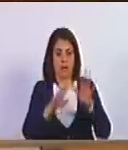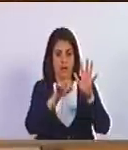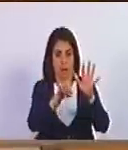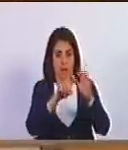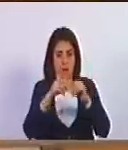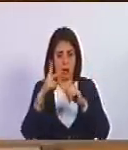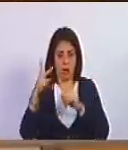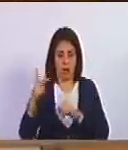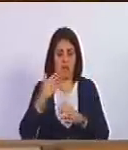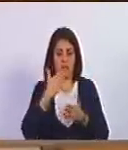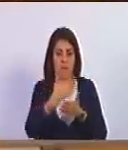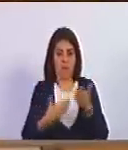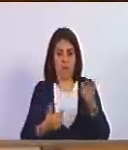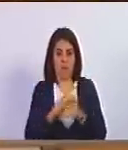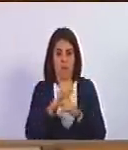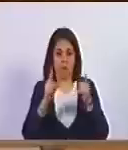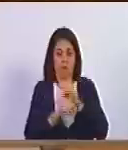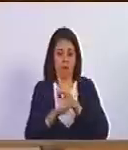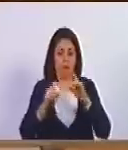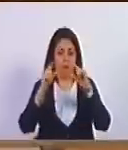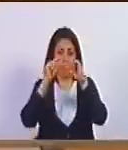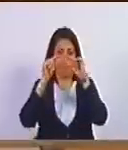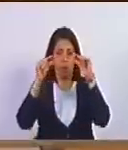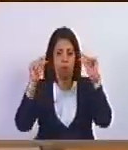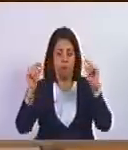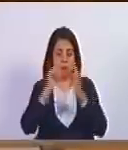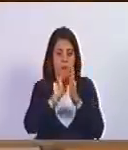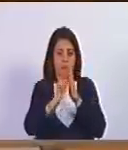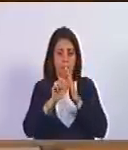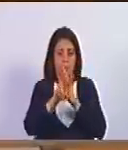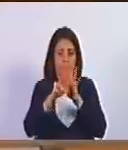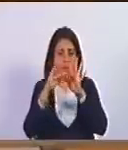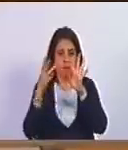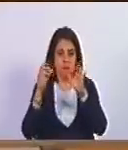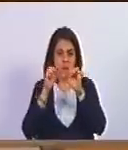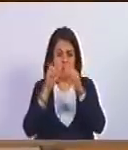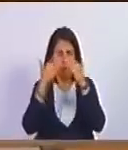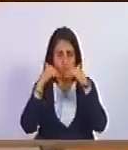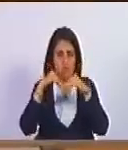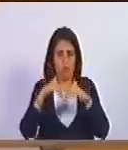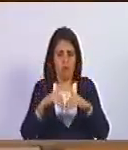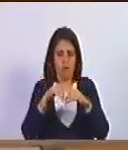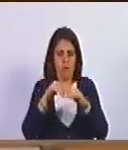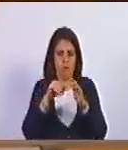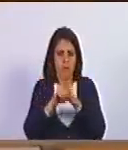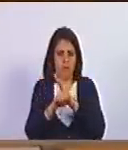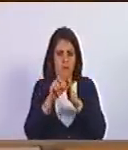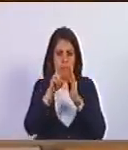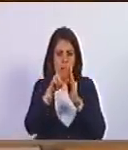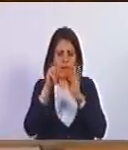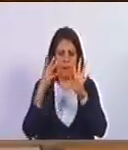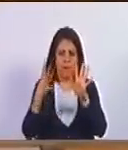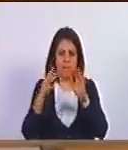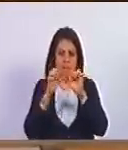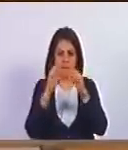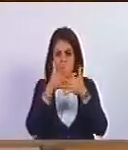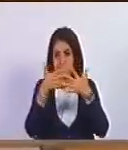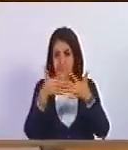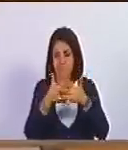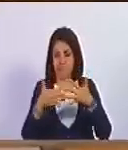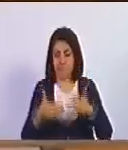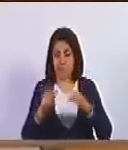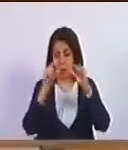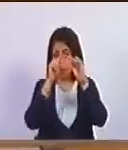Sexagésimo segundo. Se propone modificar el epígrafe del artículo 28, que pasa a ser el epígrafe del artículo 29, el cual queda redactado en los